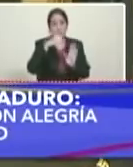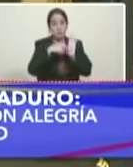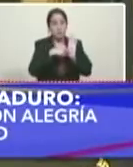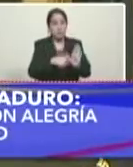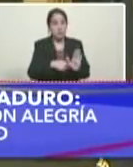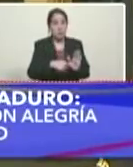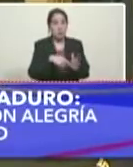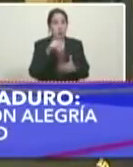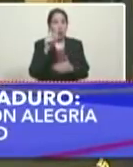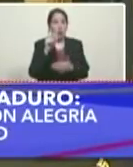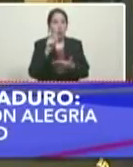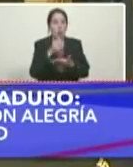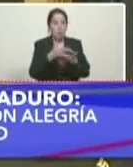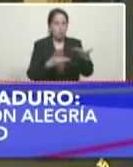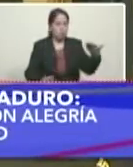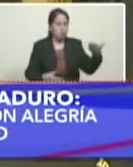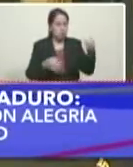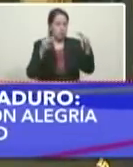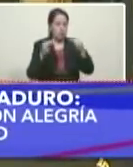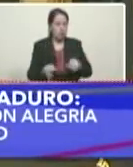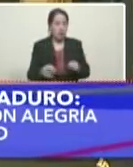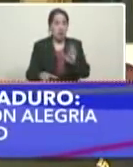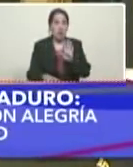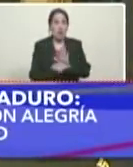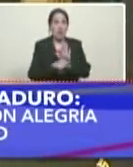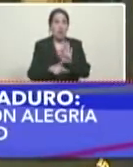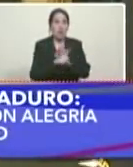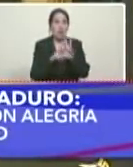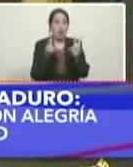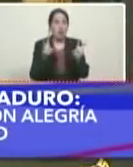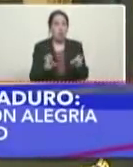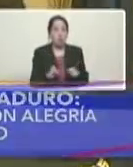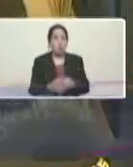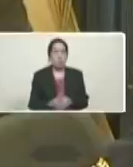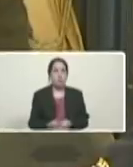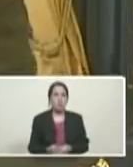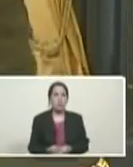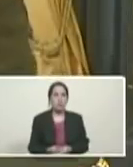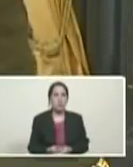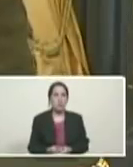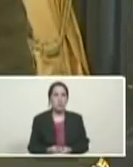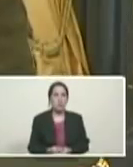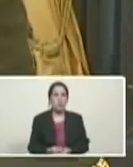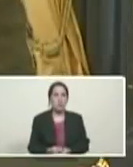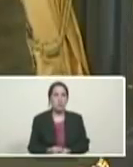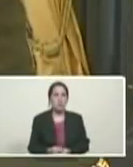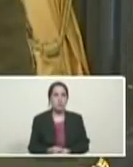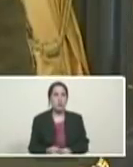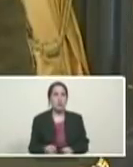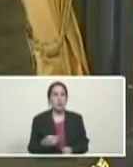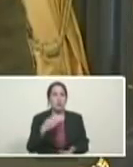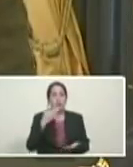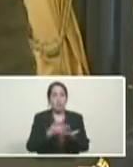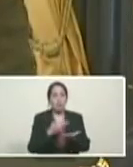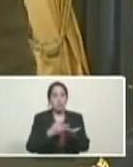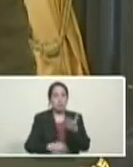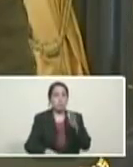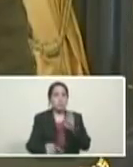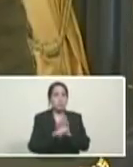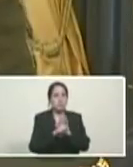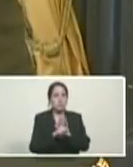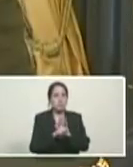este punto de cuenta por los aportes legales extraordinarios ordinarios perdón aportes legales excedentes ordinarios